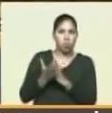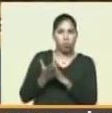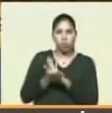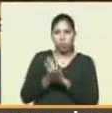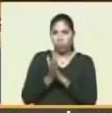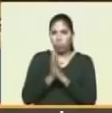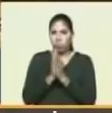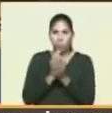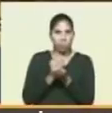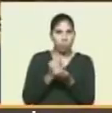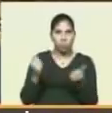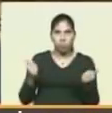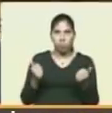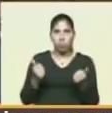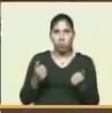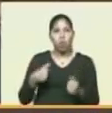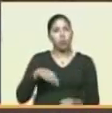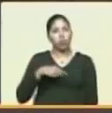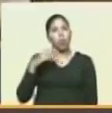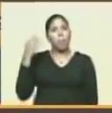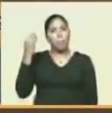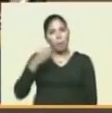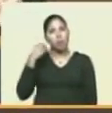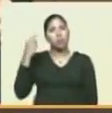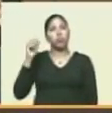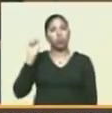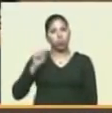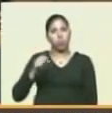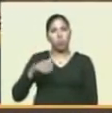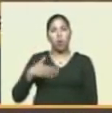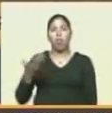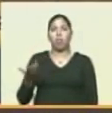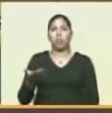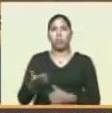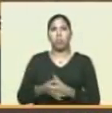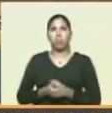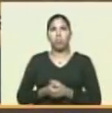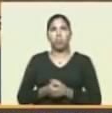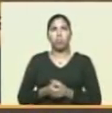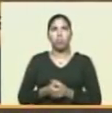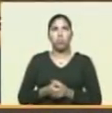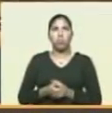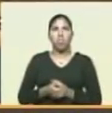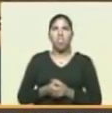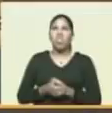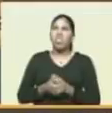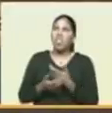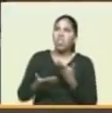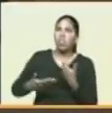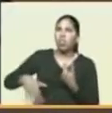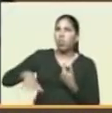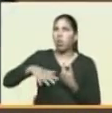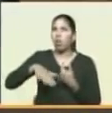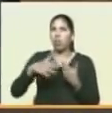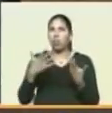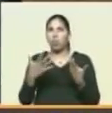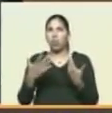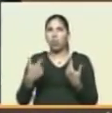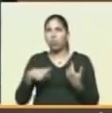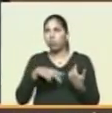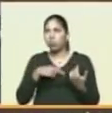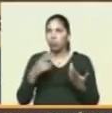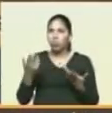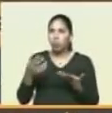hay momento para rescatarlo. Luego, ¿de dónde vienen los insumos? ¿De dónde dependemos nosotros